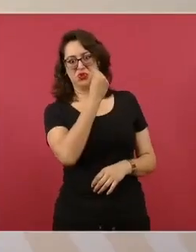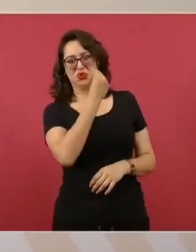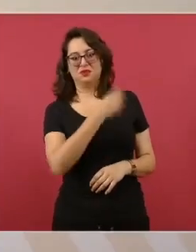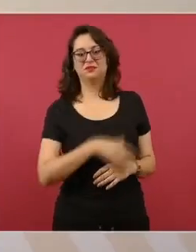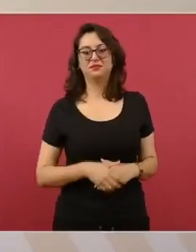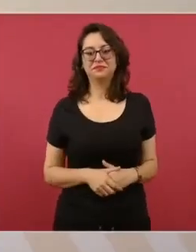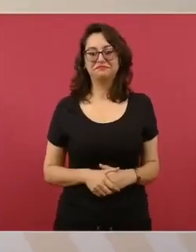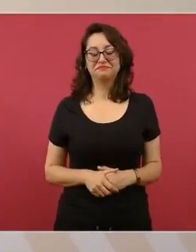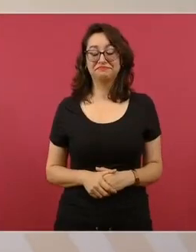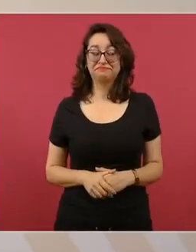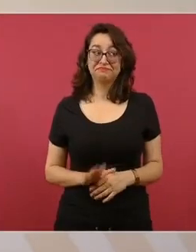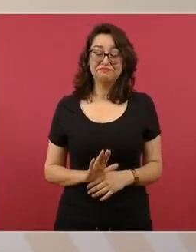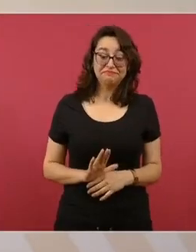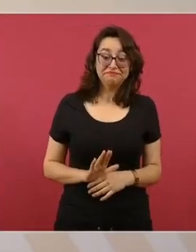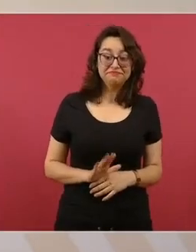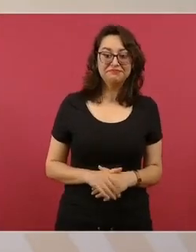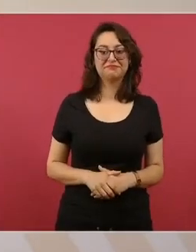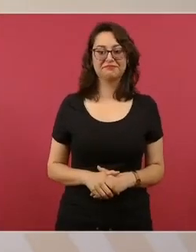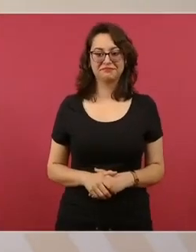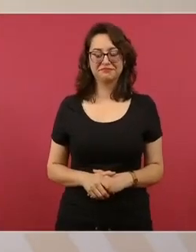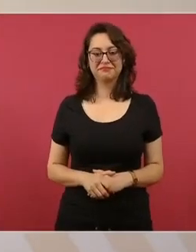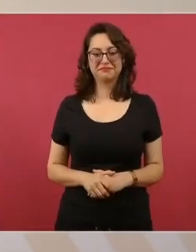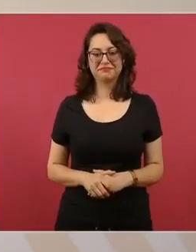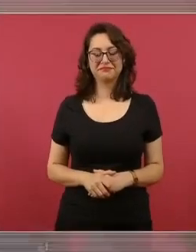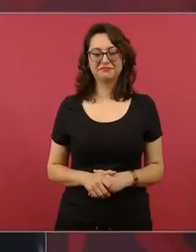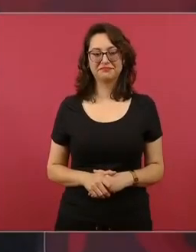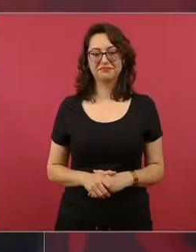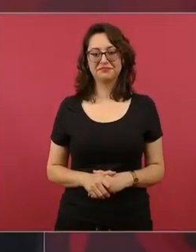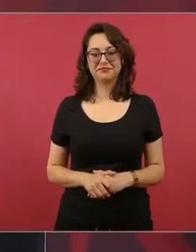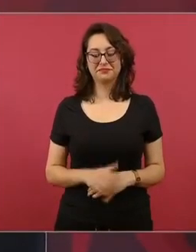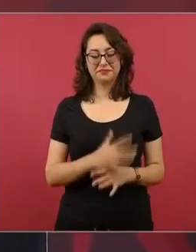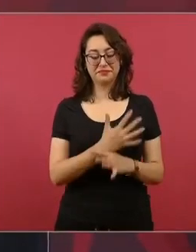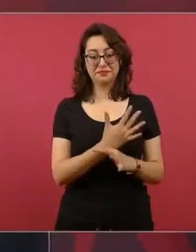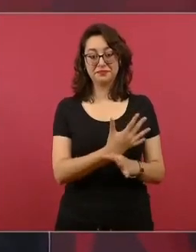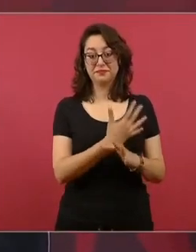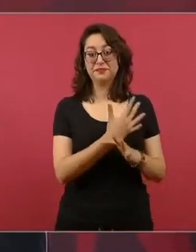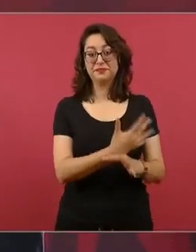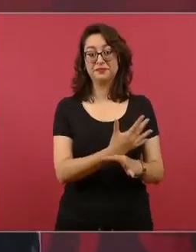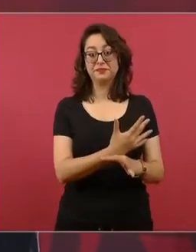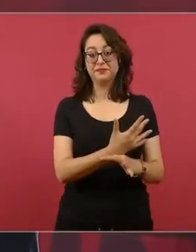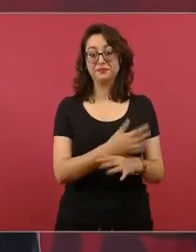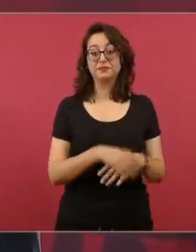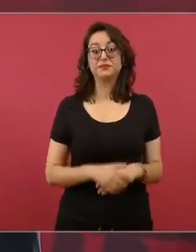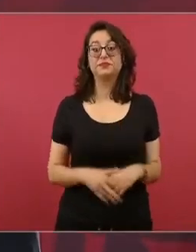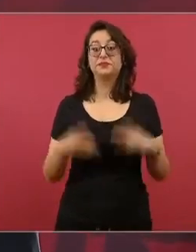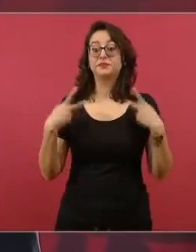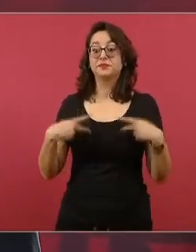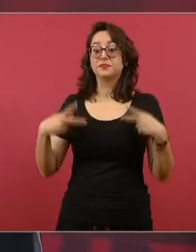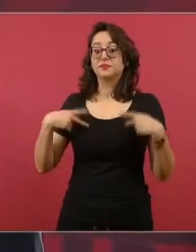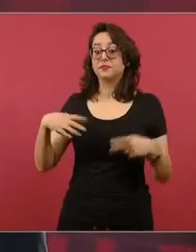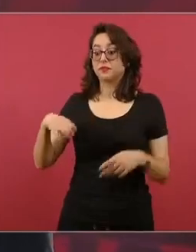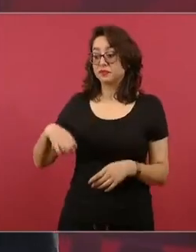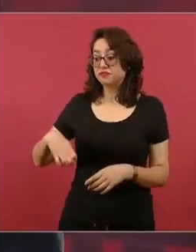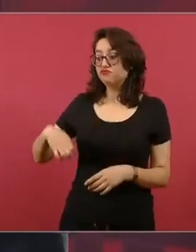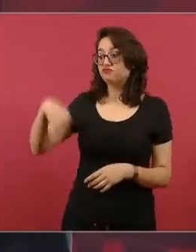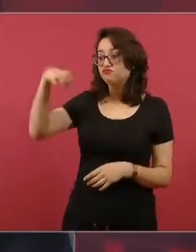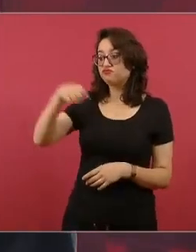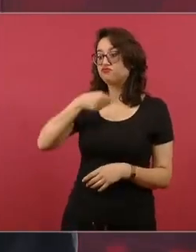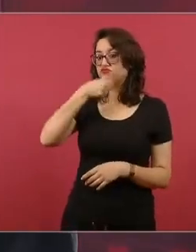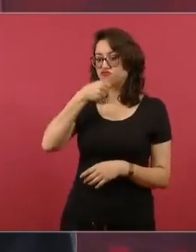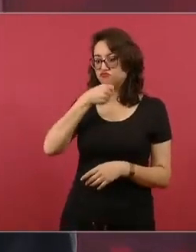llegó a decir de que a los adultos mayores había que ponerlos a trabajar.